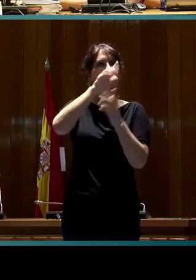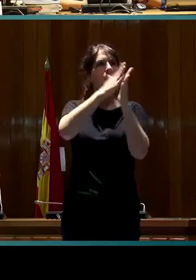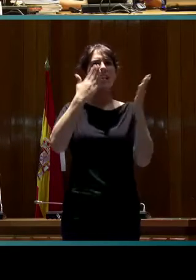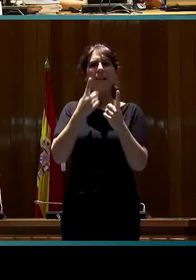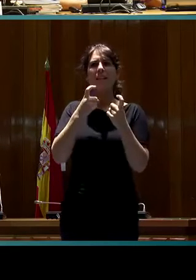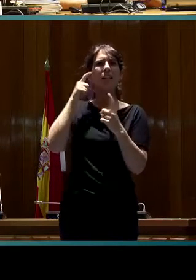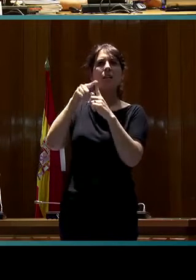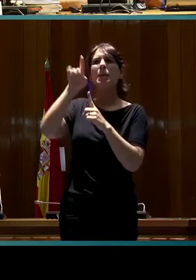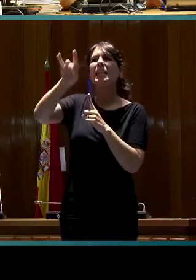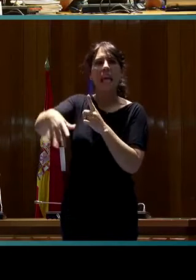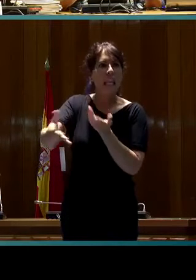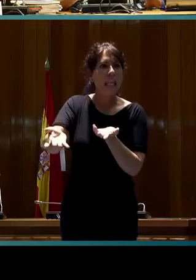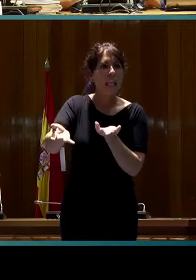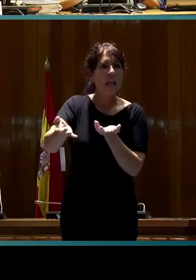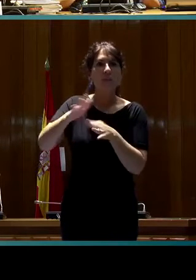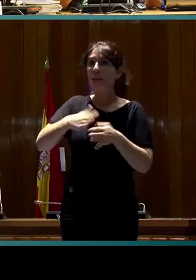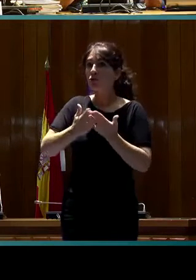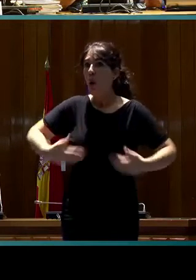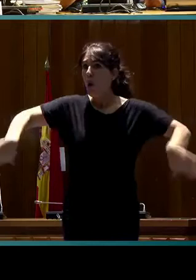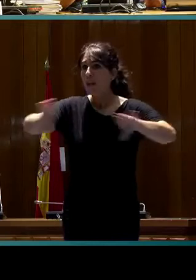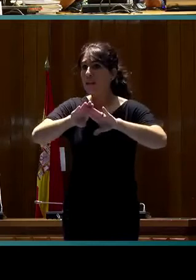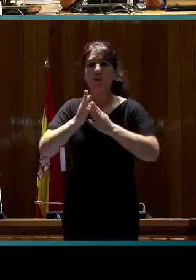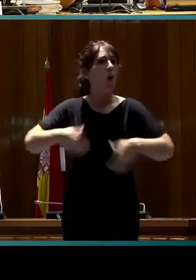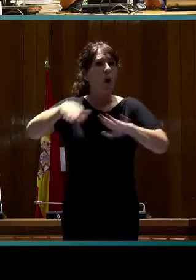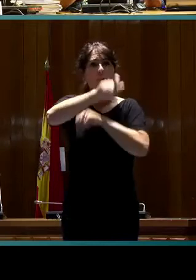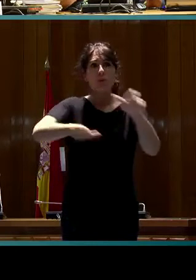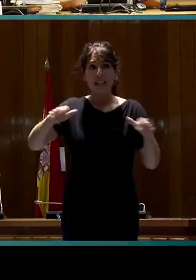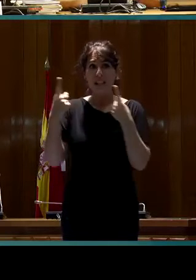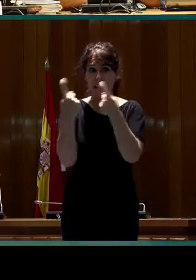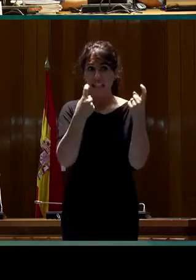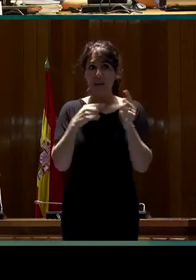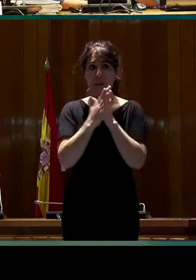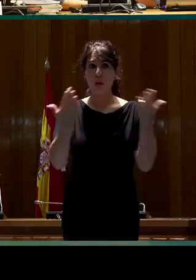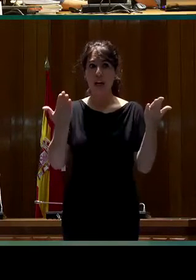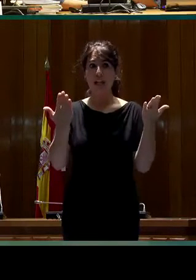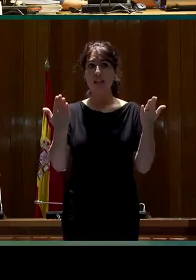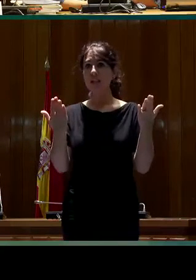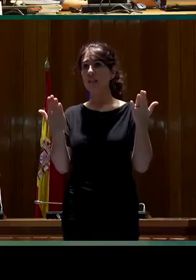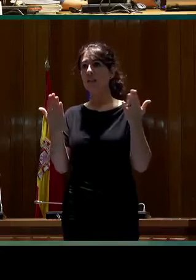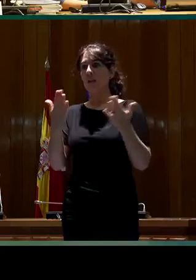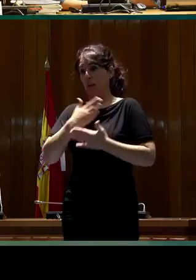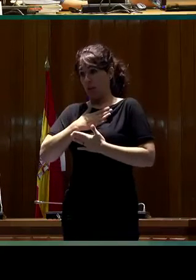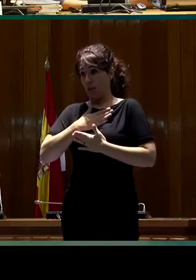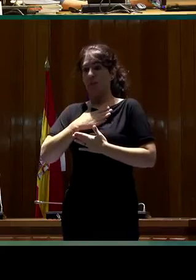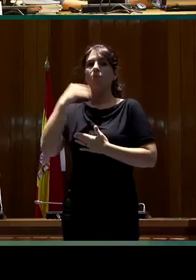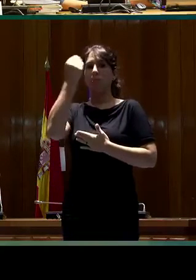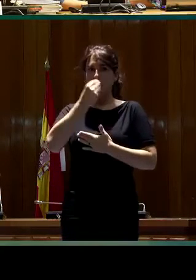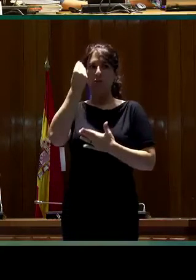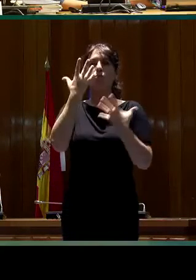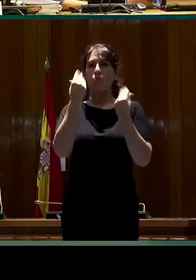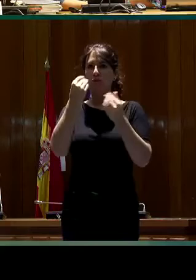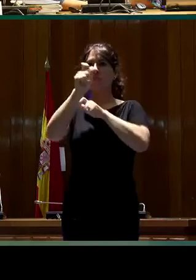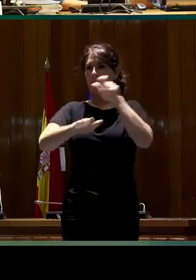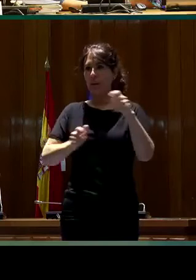Las bibliotecas se dirigen a todo el mundo necesita las bibliotecas. como opinión personal, yo diré que considero que muchas de las personas que van a